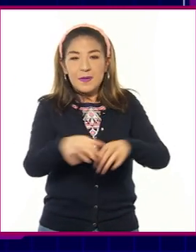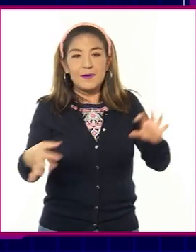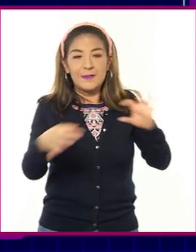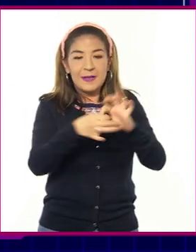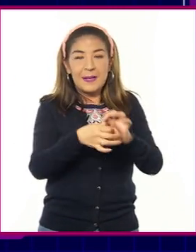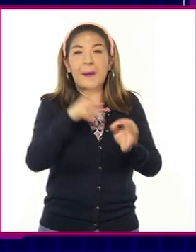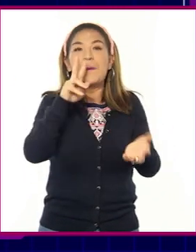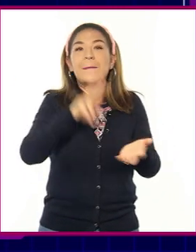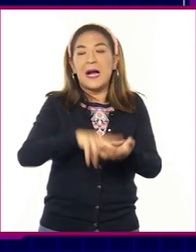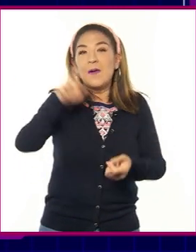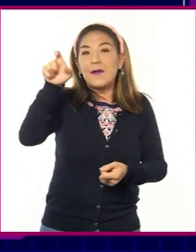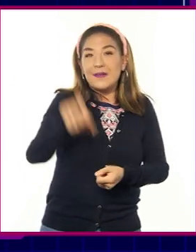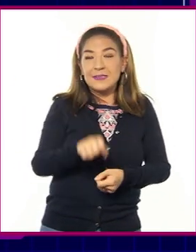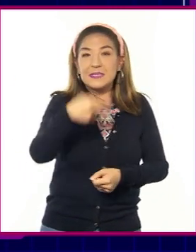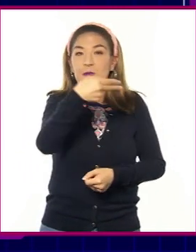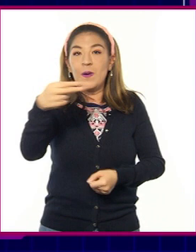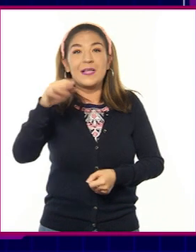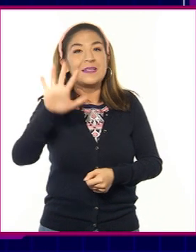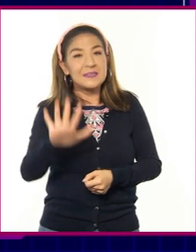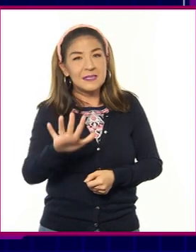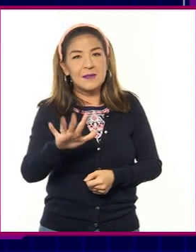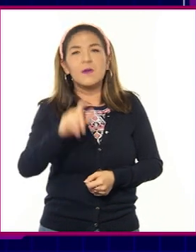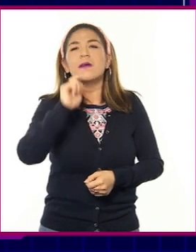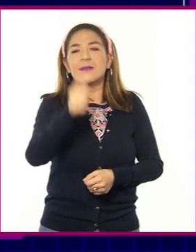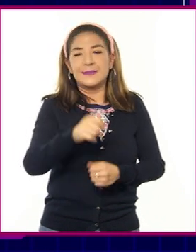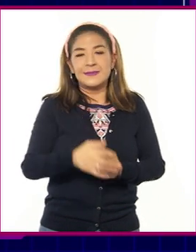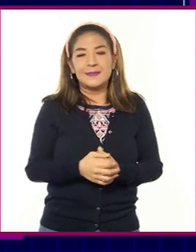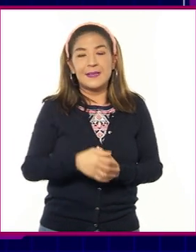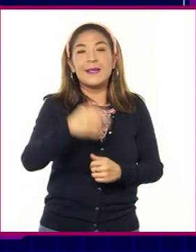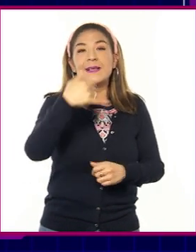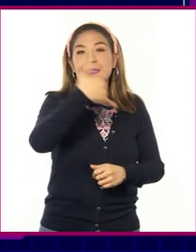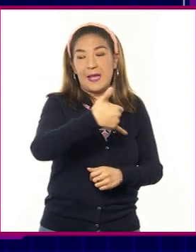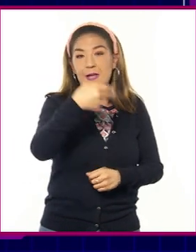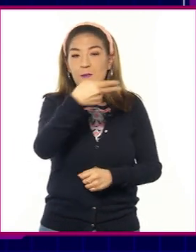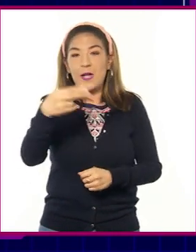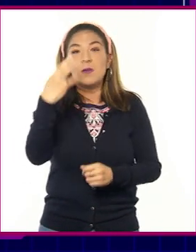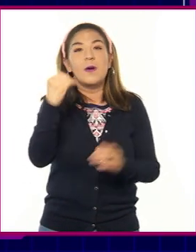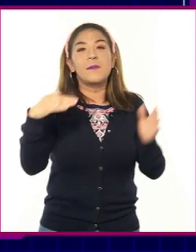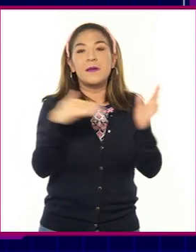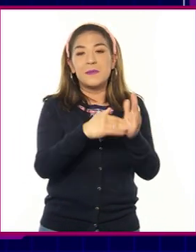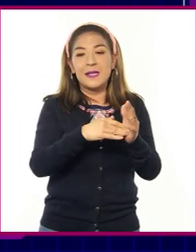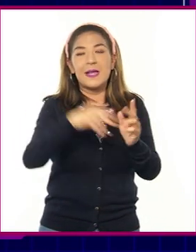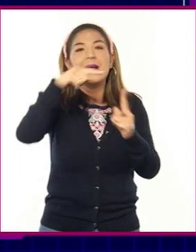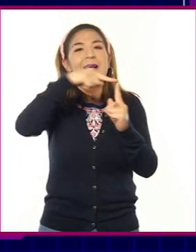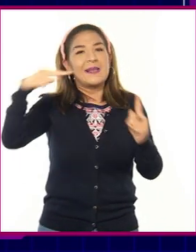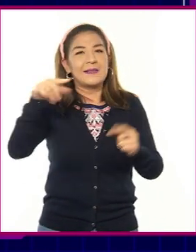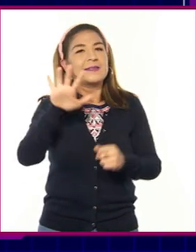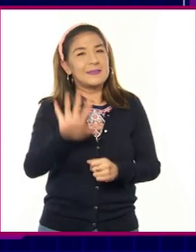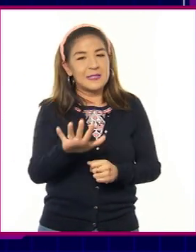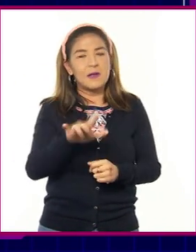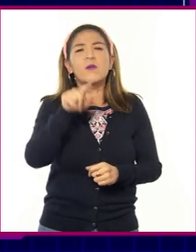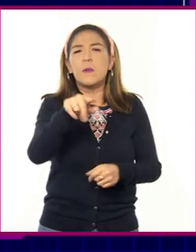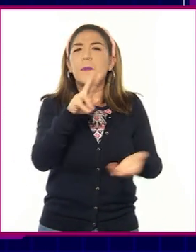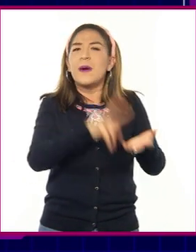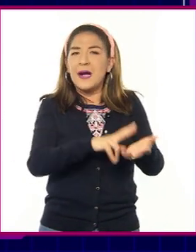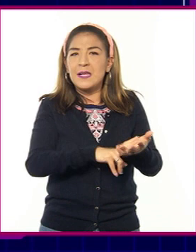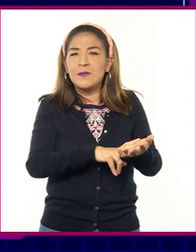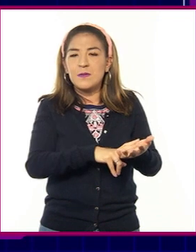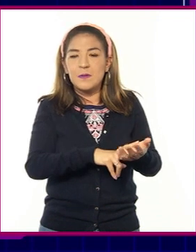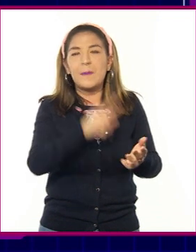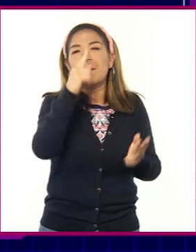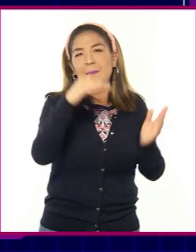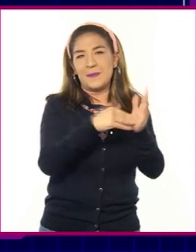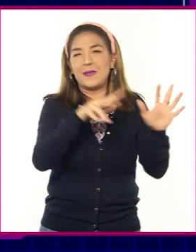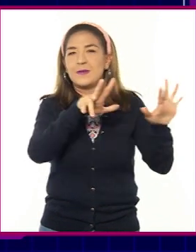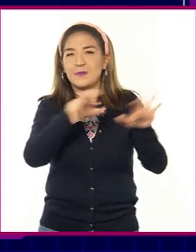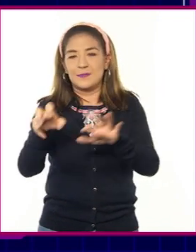el valor de x igual a 5, tenemos que y es igual a 9000 entre 5, cuyo cociente es